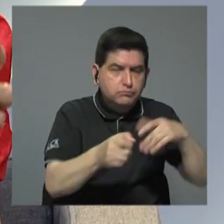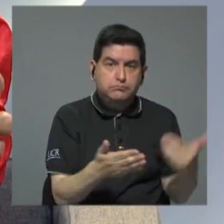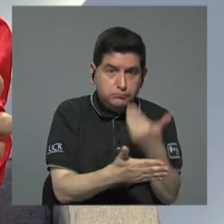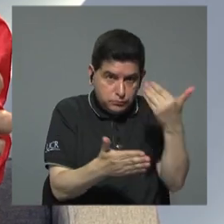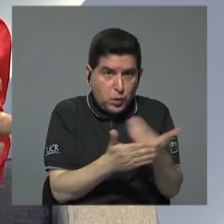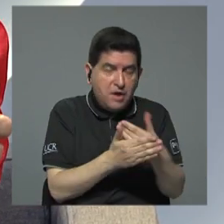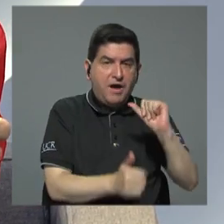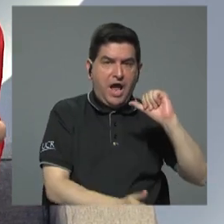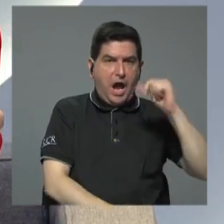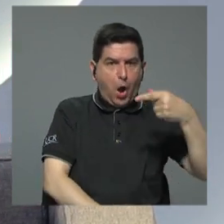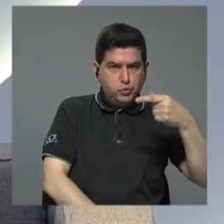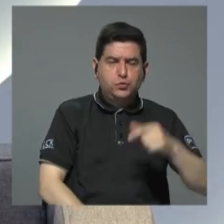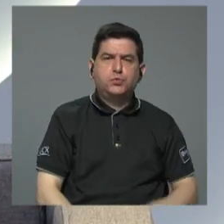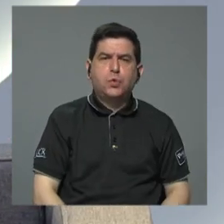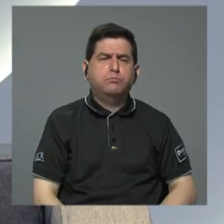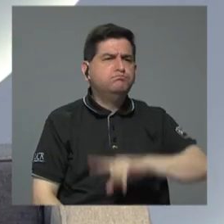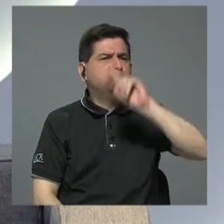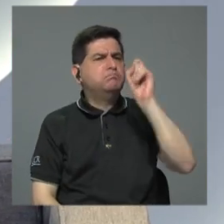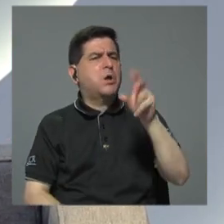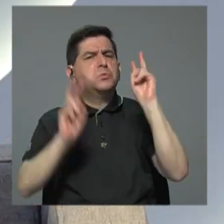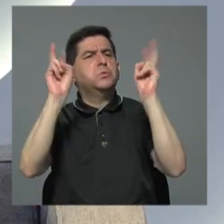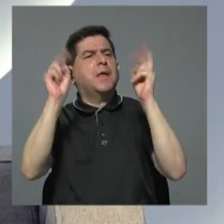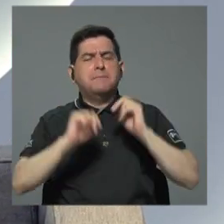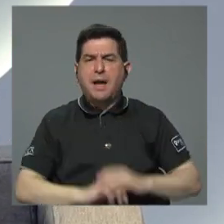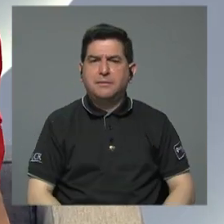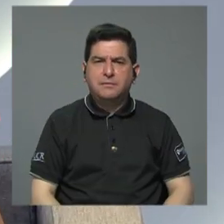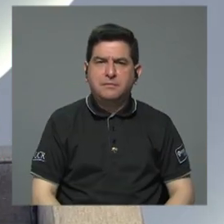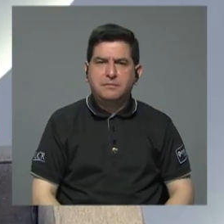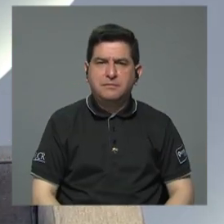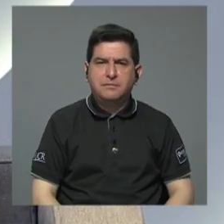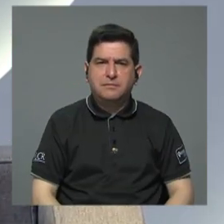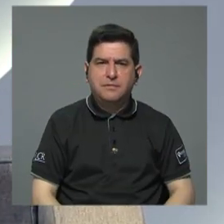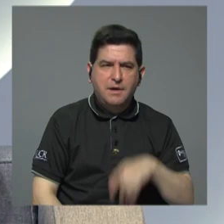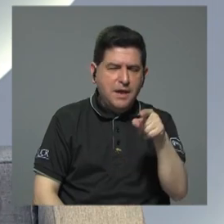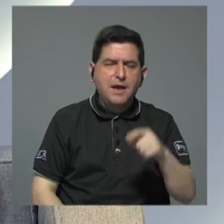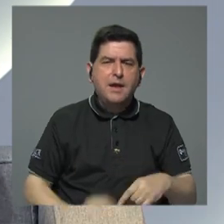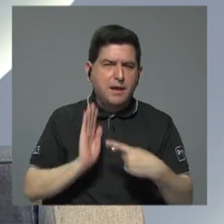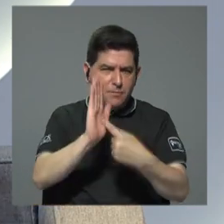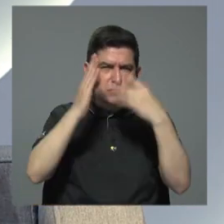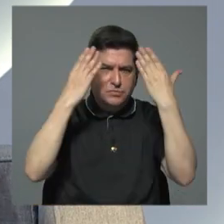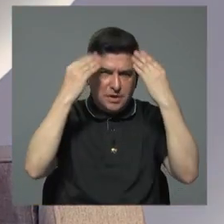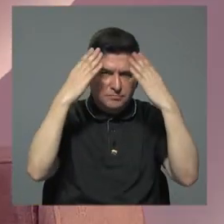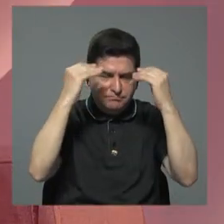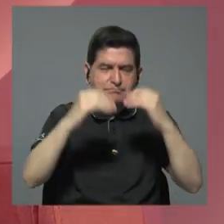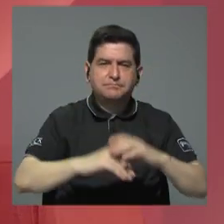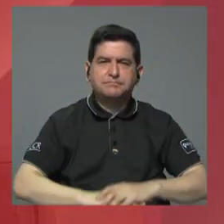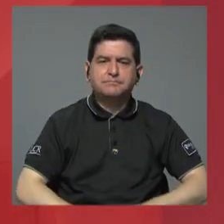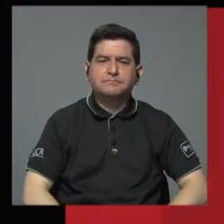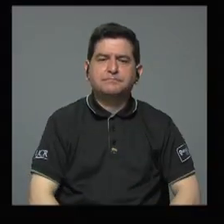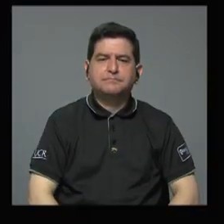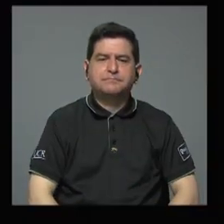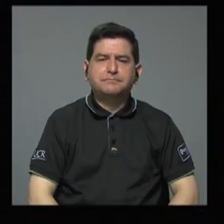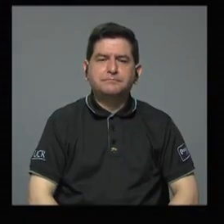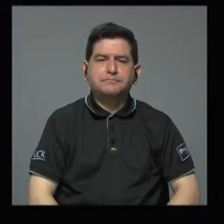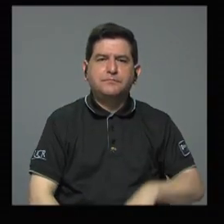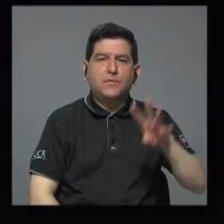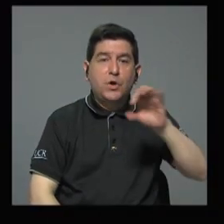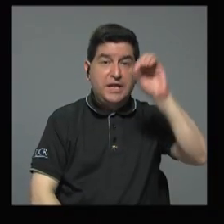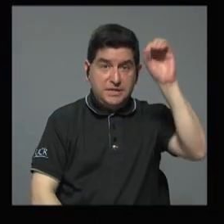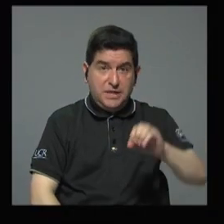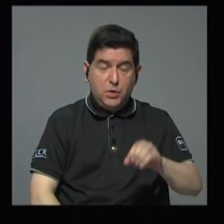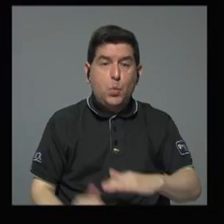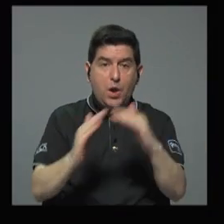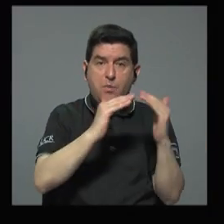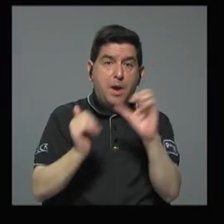reciente de agosto, consultó sobre este tema y veamos esos datos. El 49%